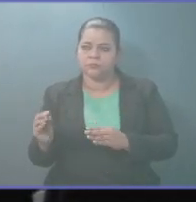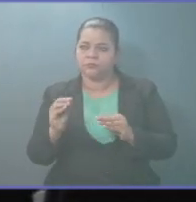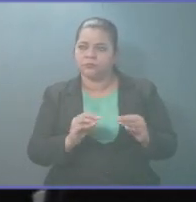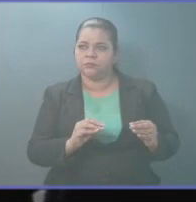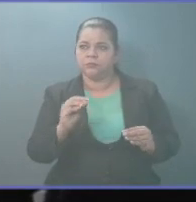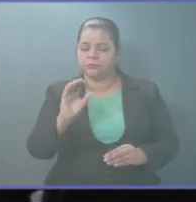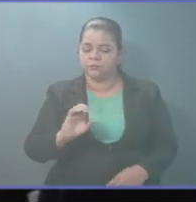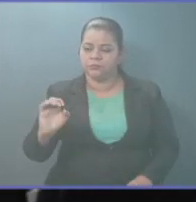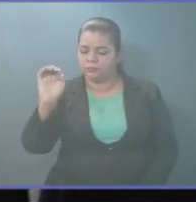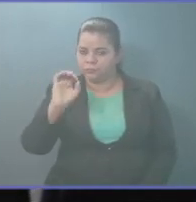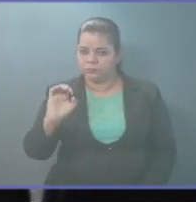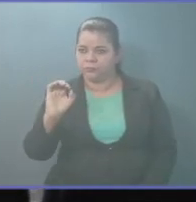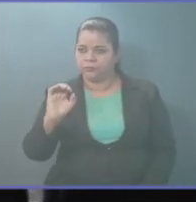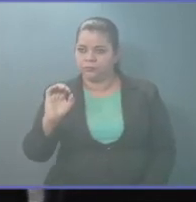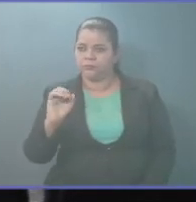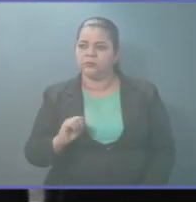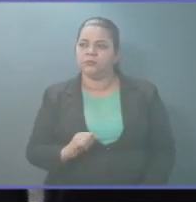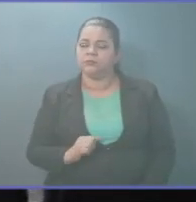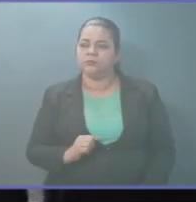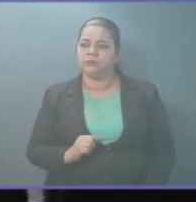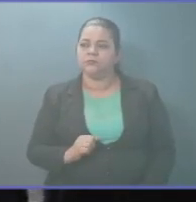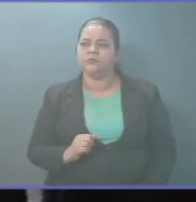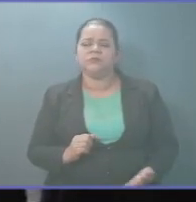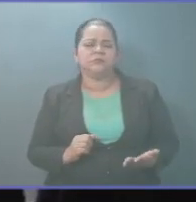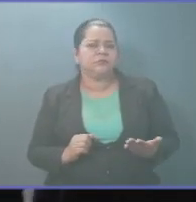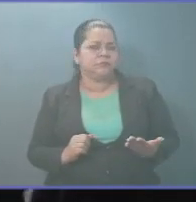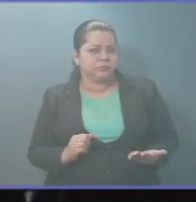lógica. Diputada Esmeralda, tiene la palabra.